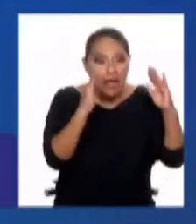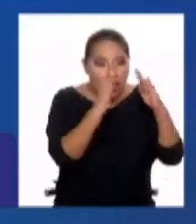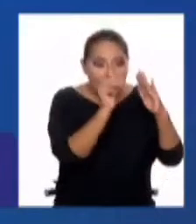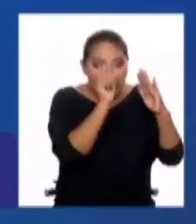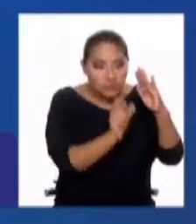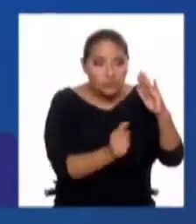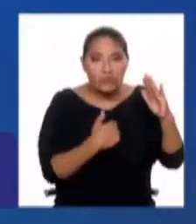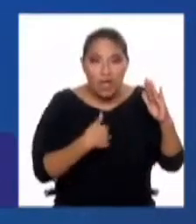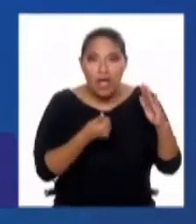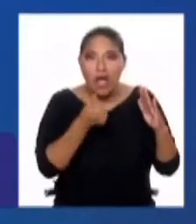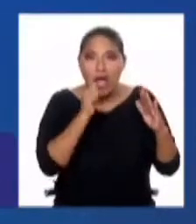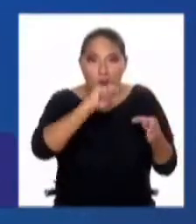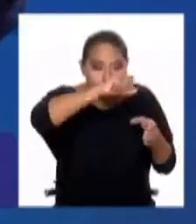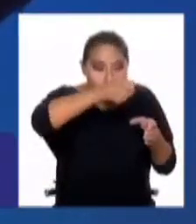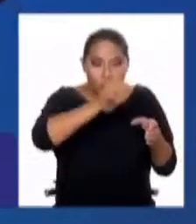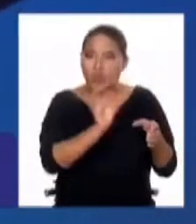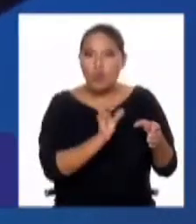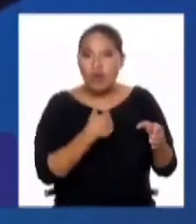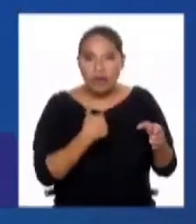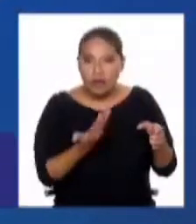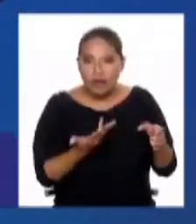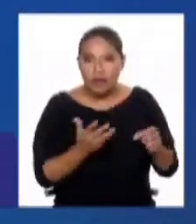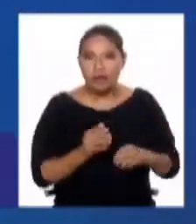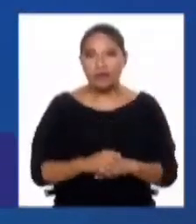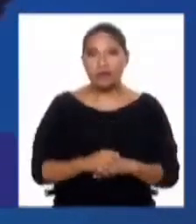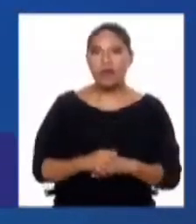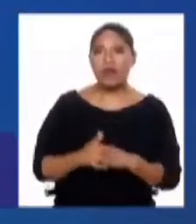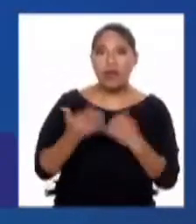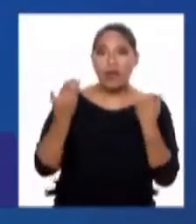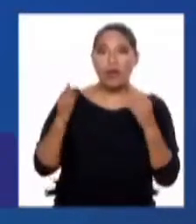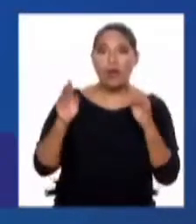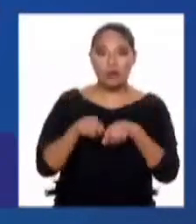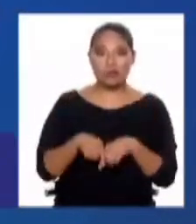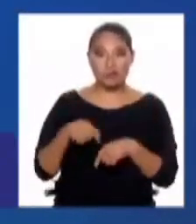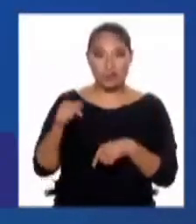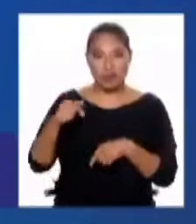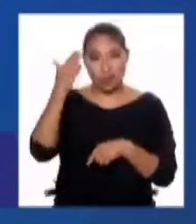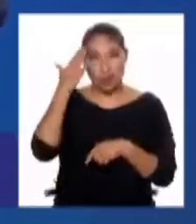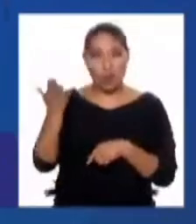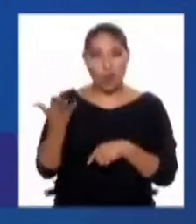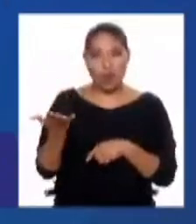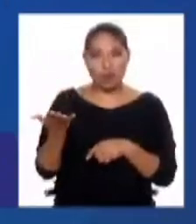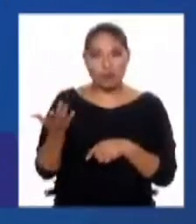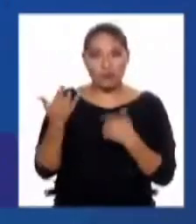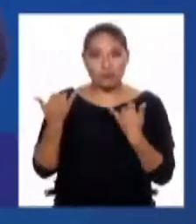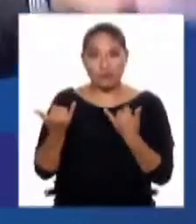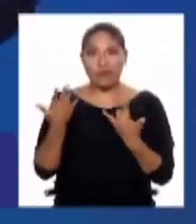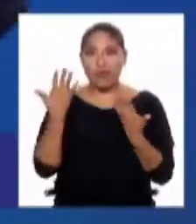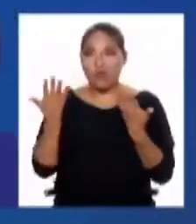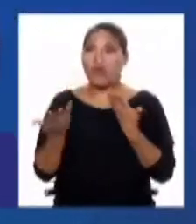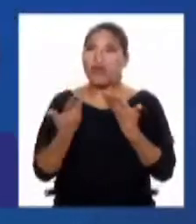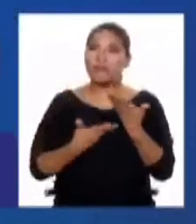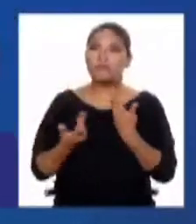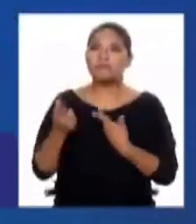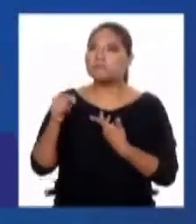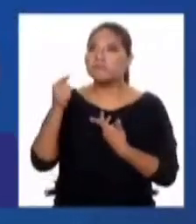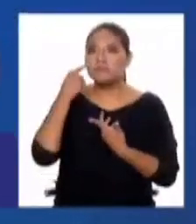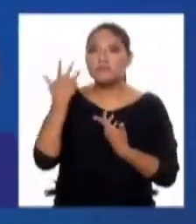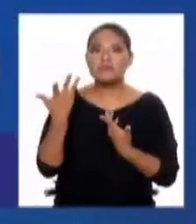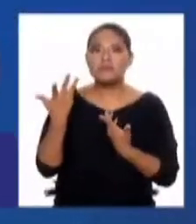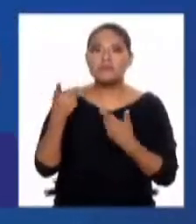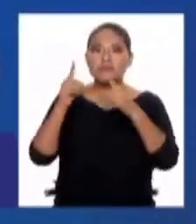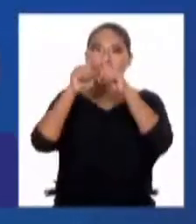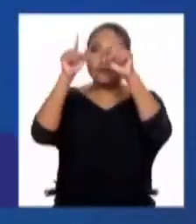elementales. Hoy en día hay ventanas, ¿no es cierto? Tú lo sabes, hay ventanas que te producen